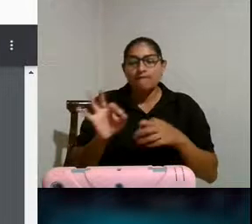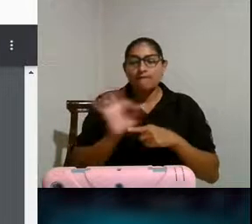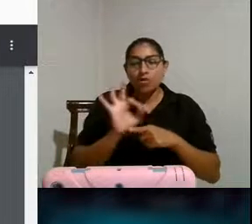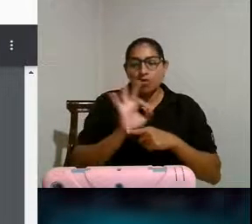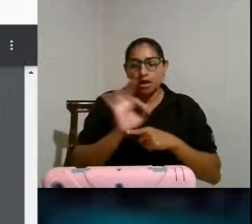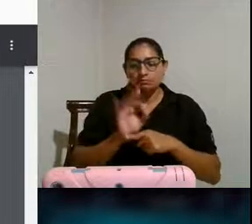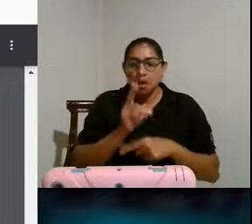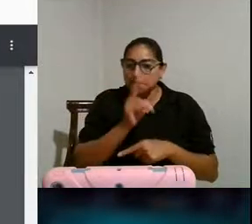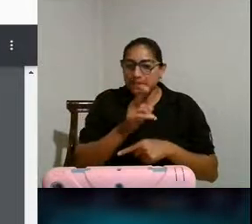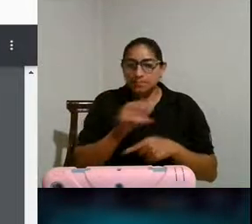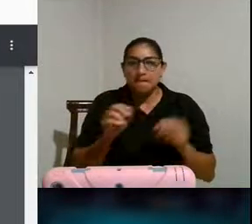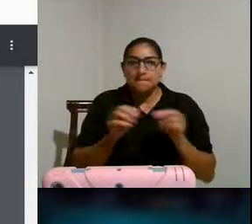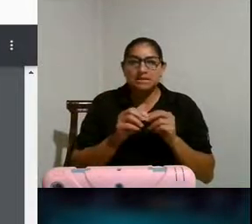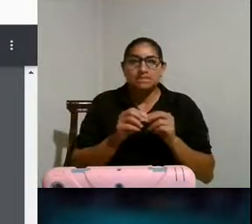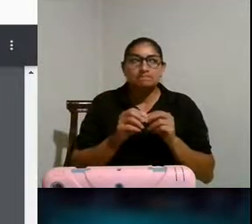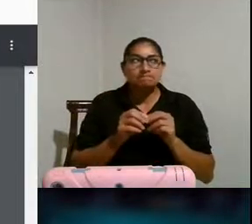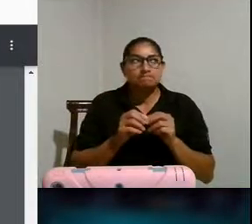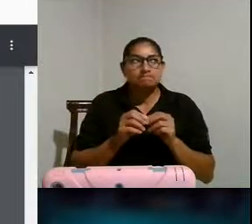misma de